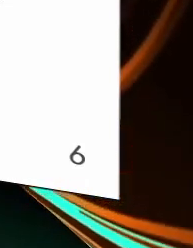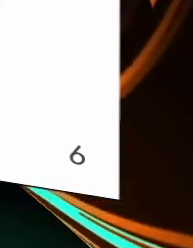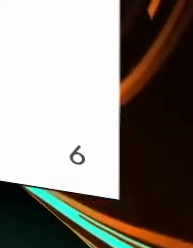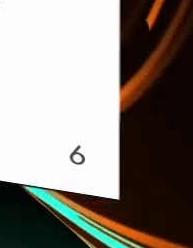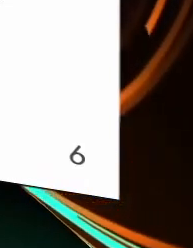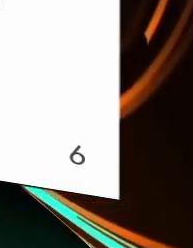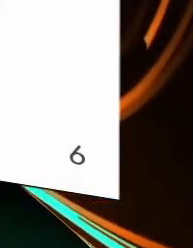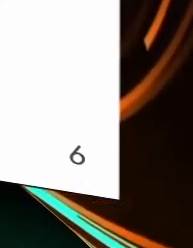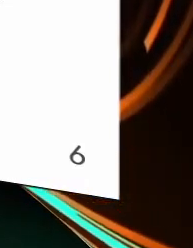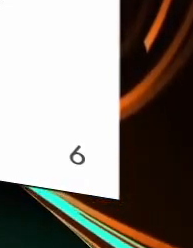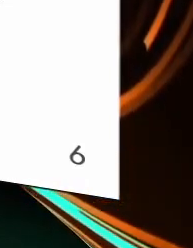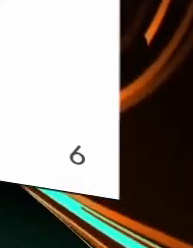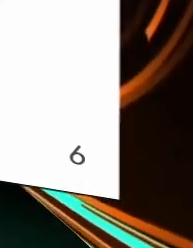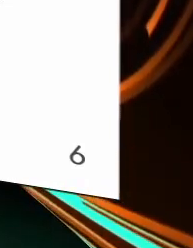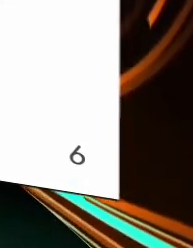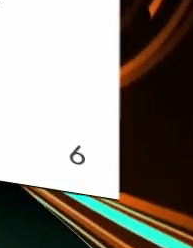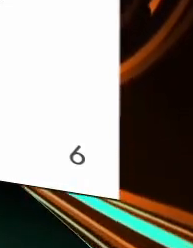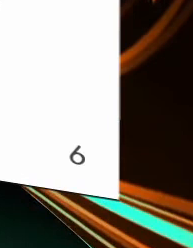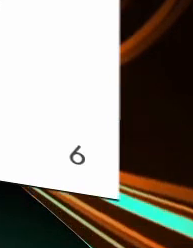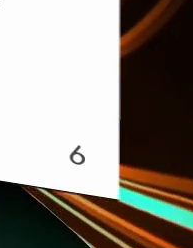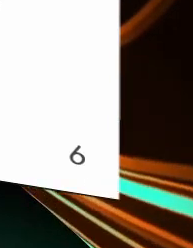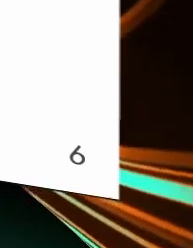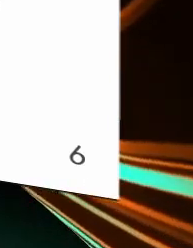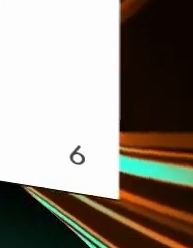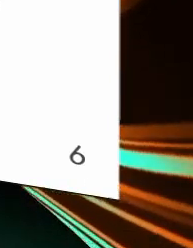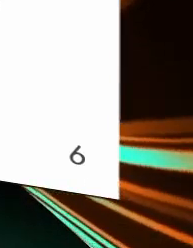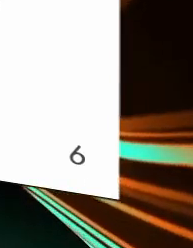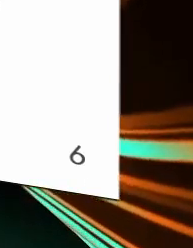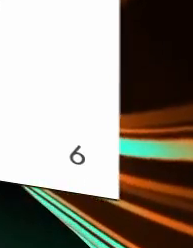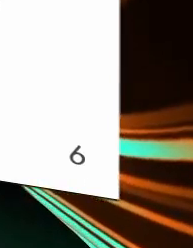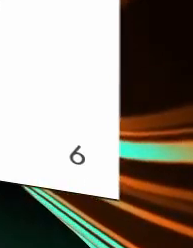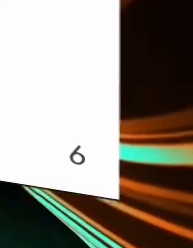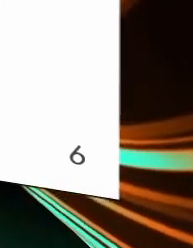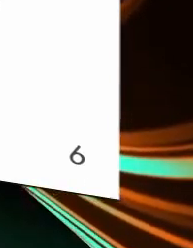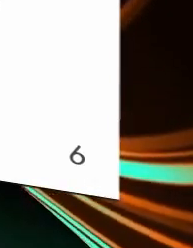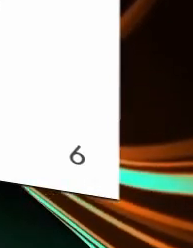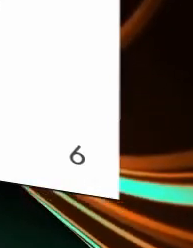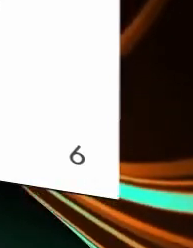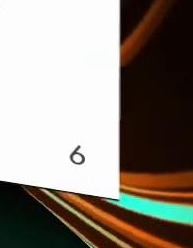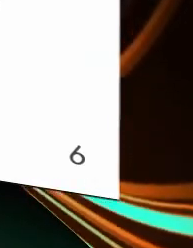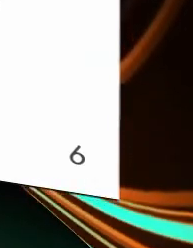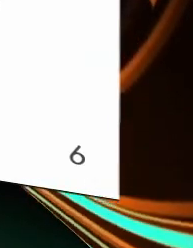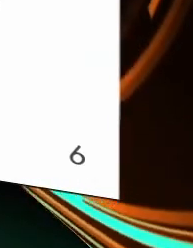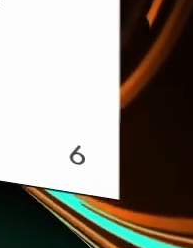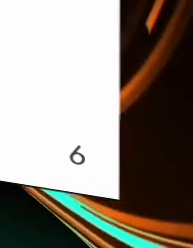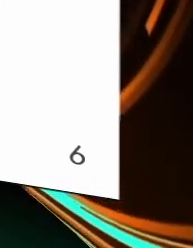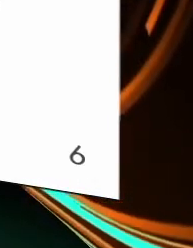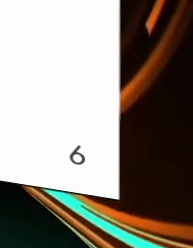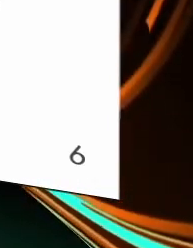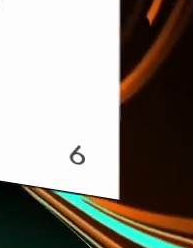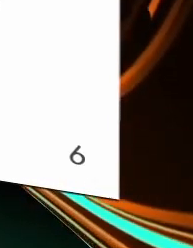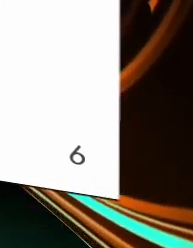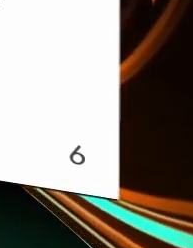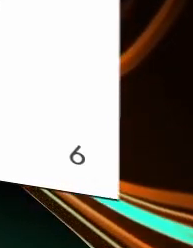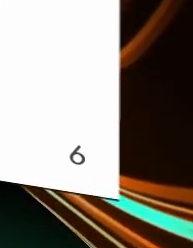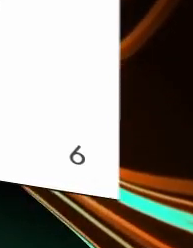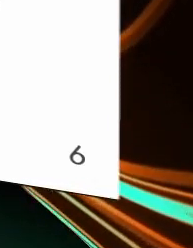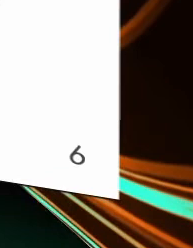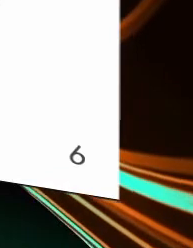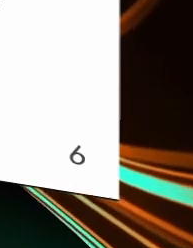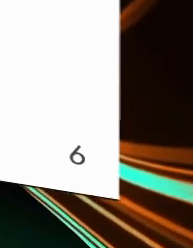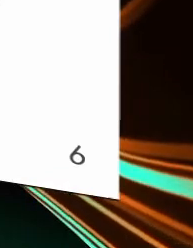de control para una planta que maneja agua. Yo creo que esto es transversal a una planta de tratamiento de agua servida como una